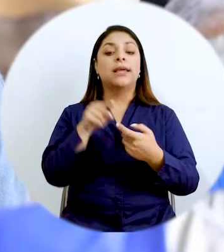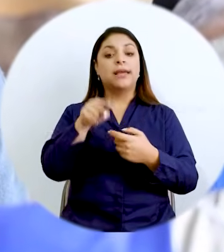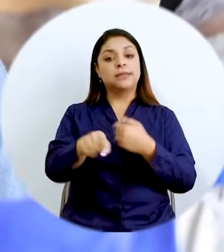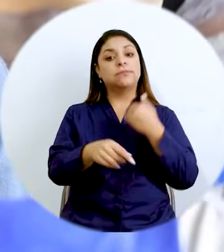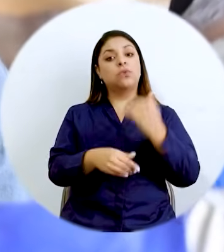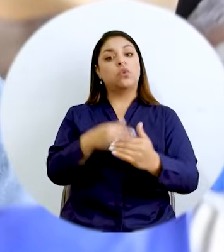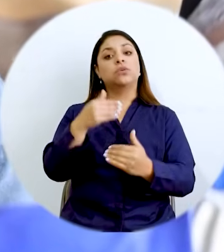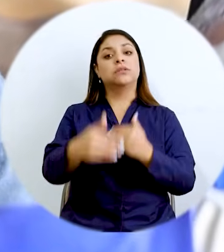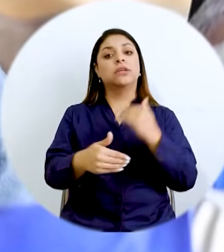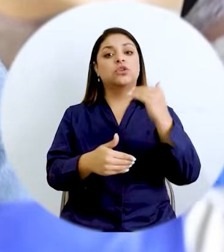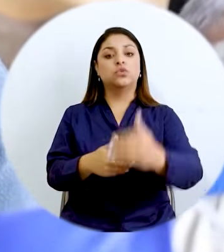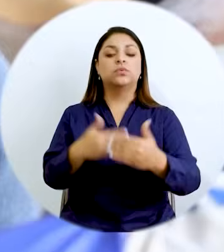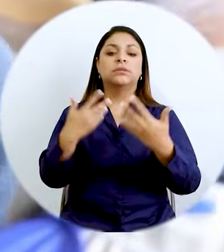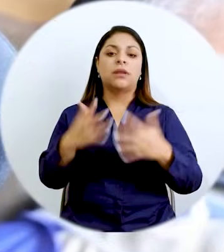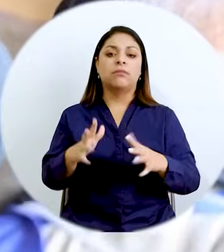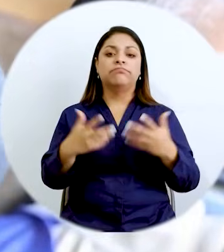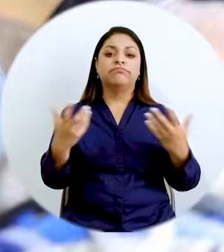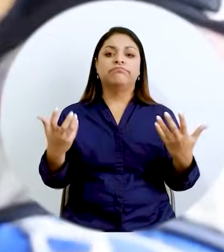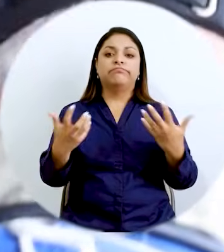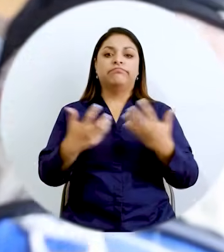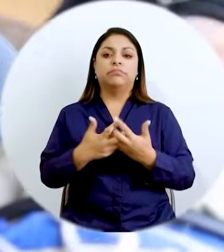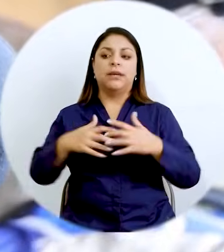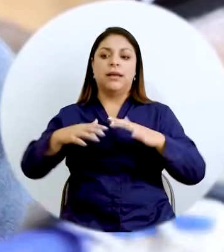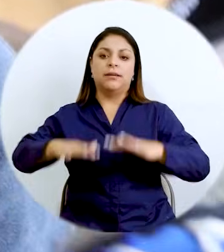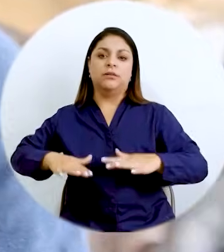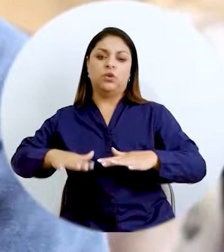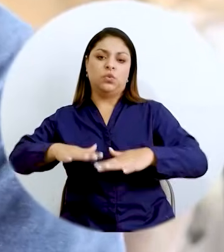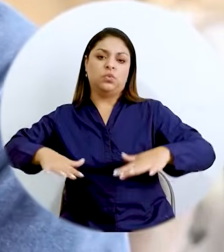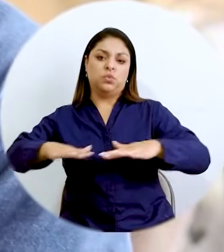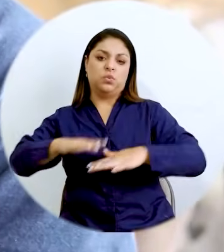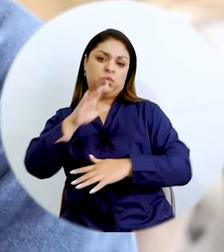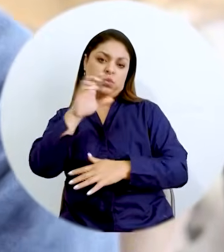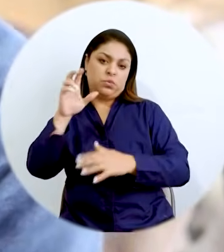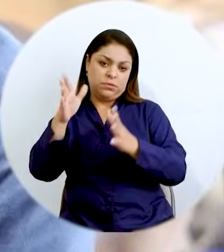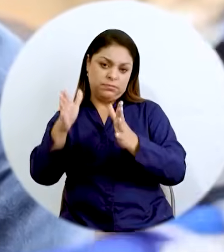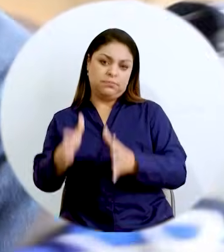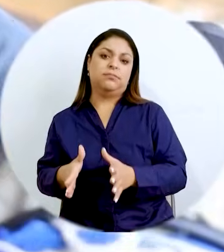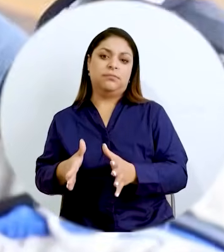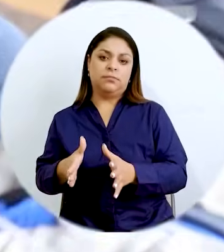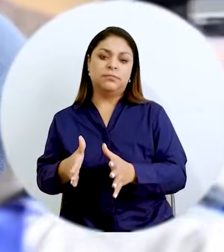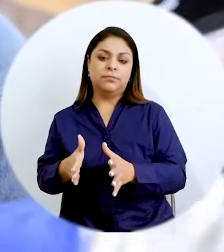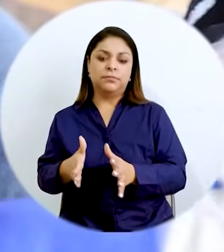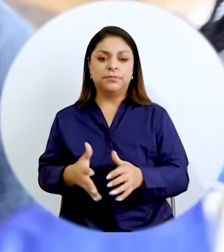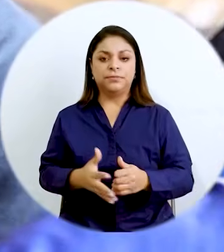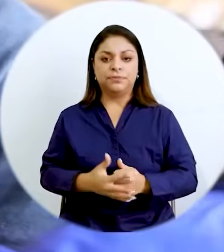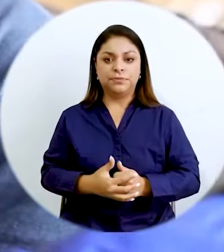un proceso de adaptación a las condiciones costarricenses.